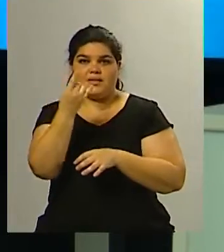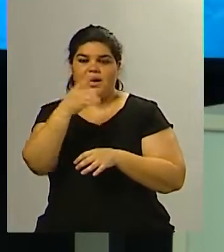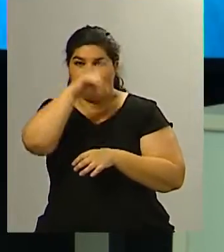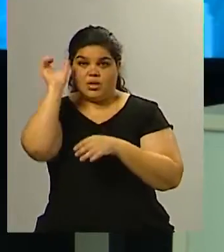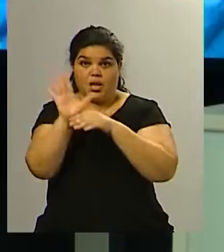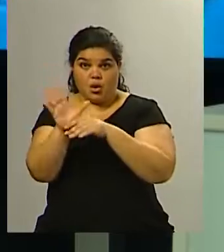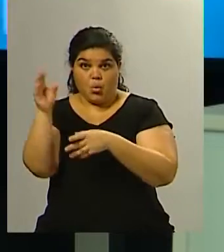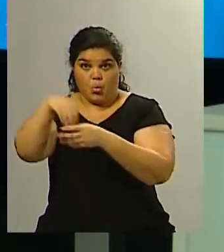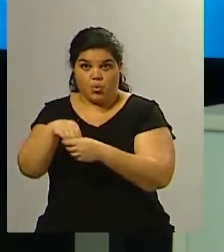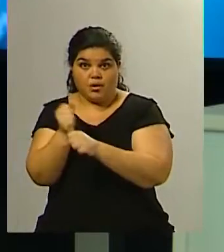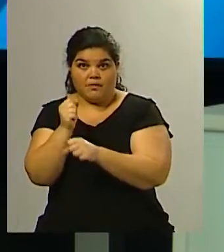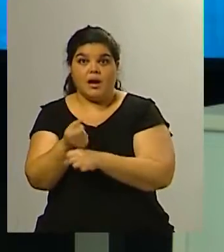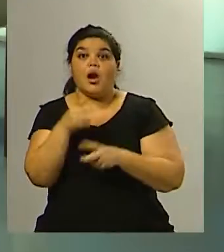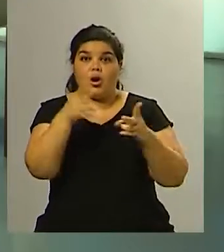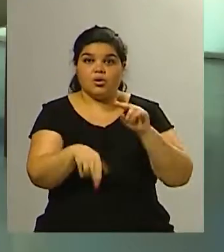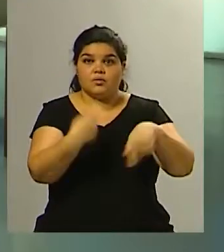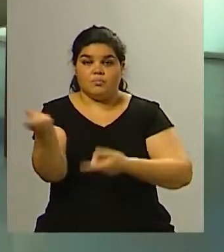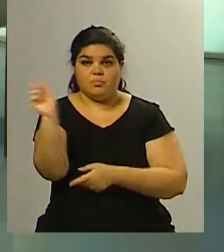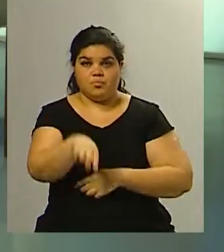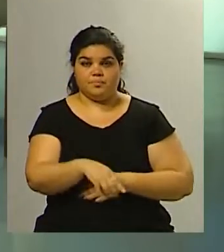a la pausa, enseguida volvemos.